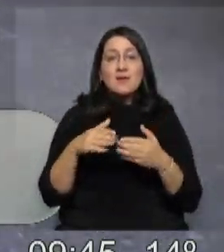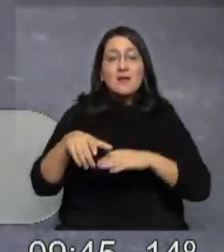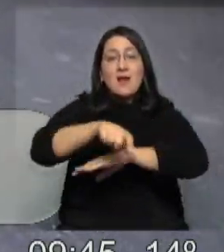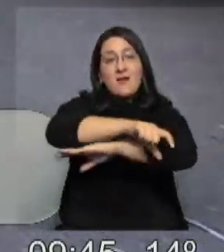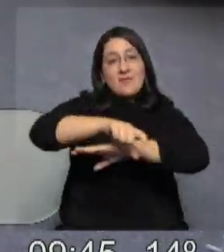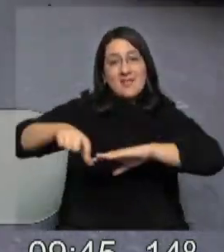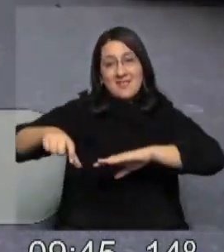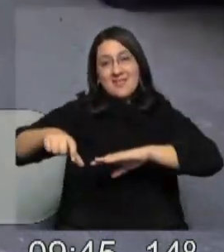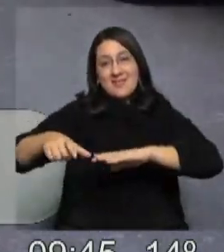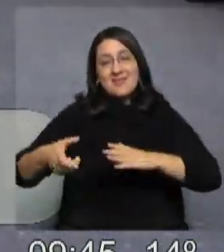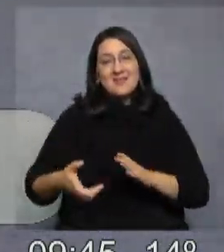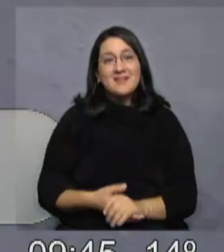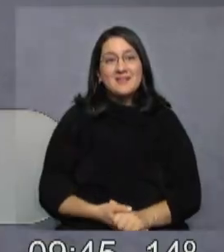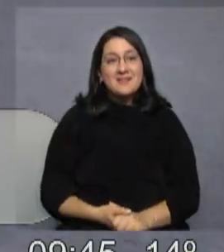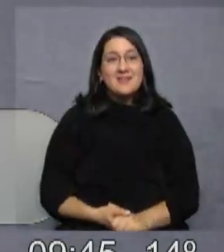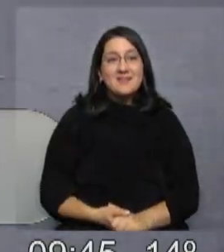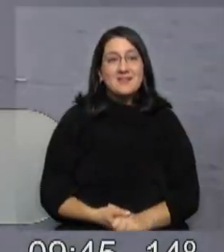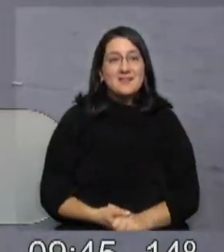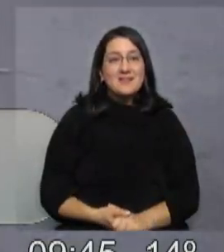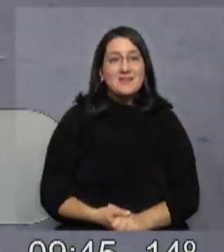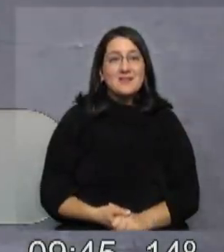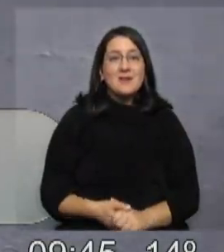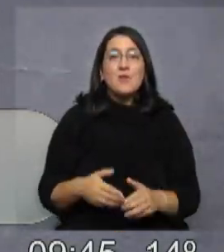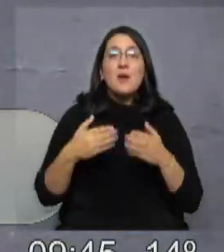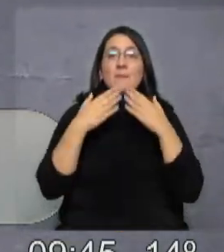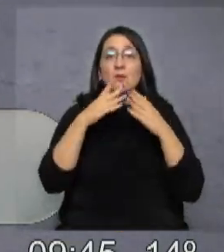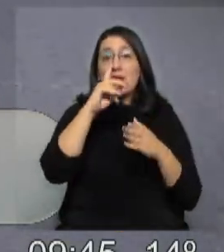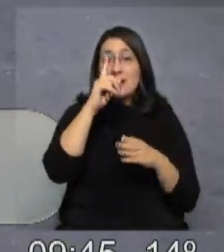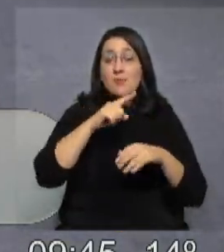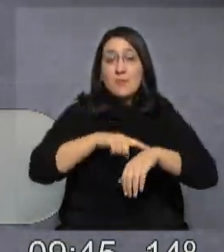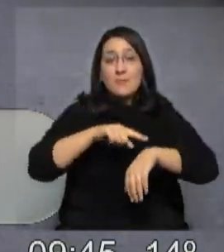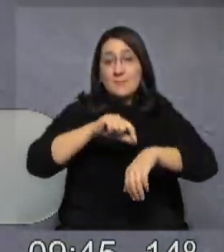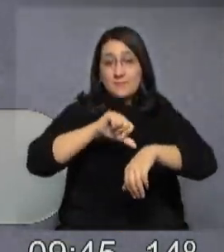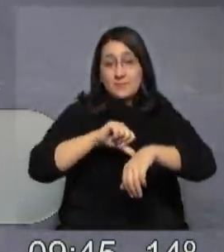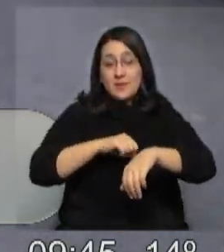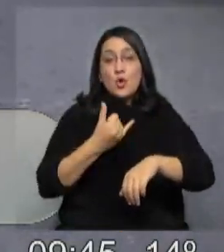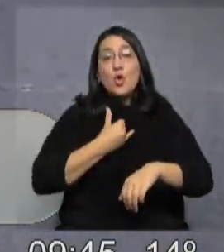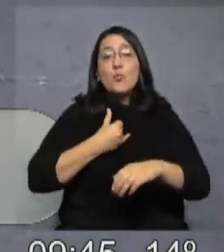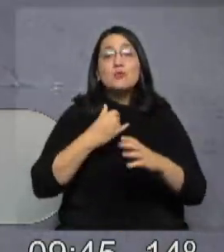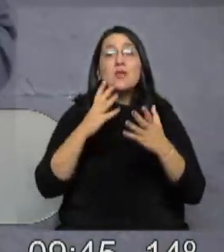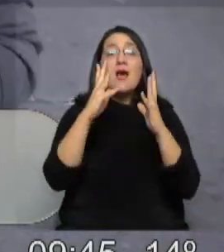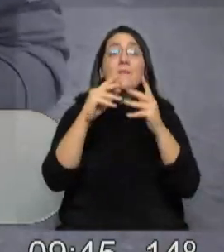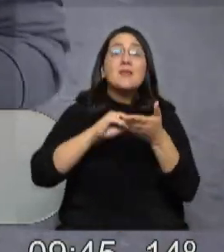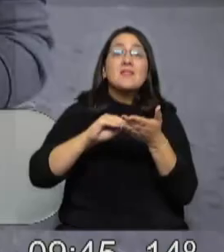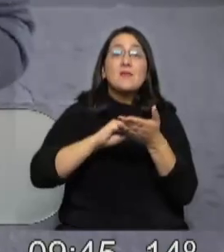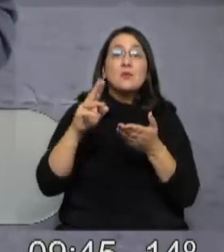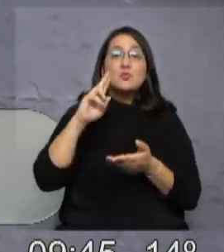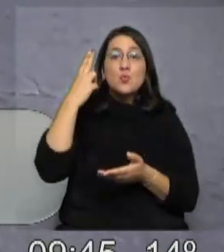permitimos. Claro, así permitimos. Rapidito, caballero, una pregunta rápida, tengo poco tiempo. ¿Cómo nos administramos los uruguayos y las